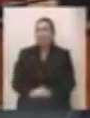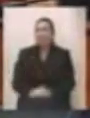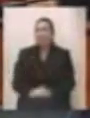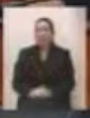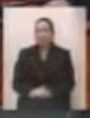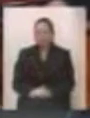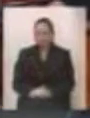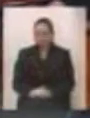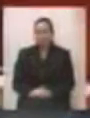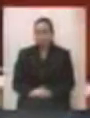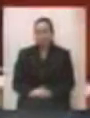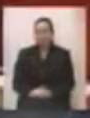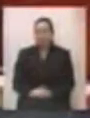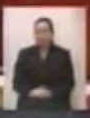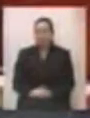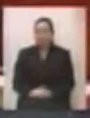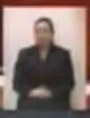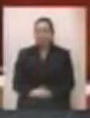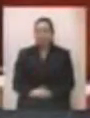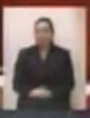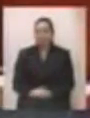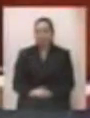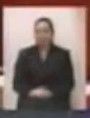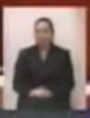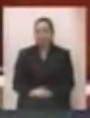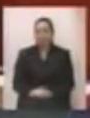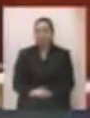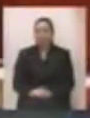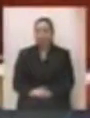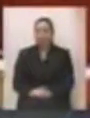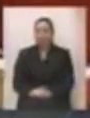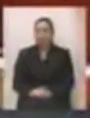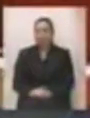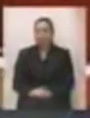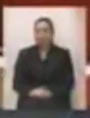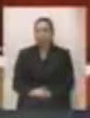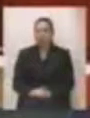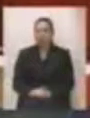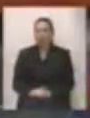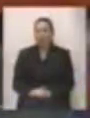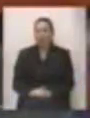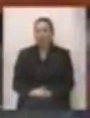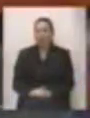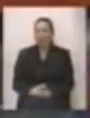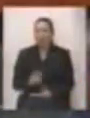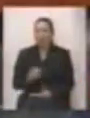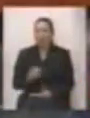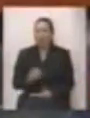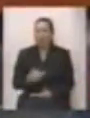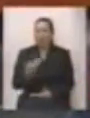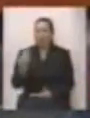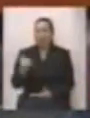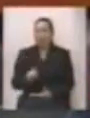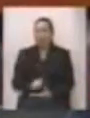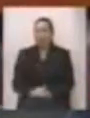a los usuarios. Gracias, presidente. Gracias, congresista. La palabra, congresista Alcorta. Termino, presidente. Yo no creo que sean